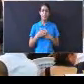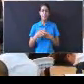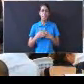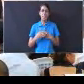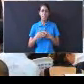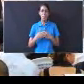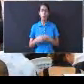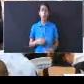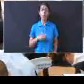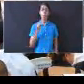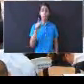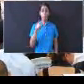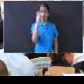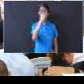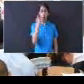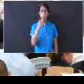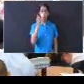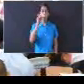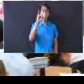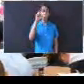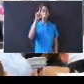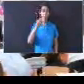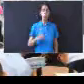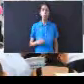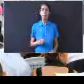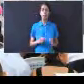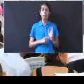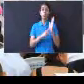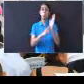manifiesta a nosotros. Por eso es que hay que enterrarlo.